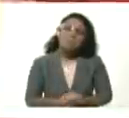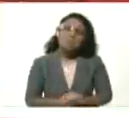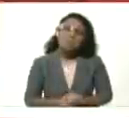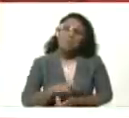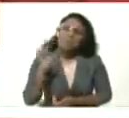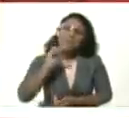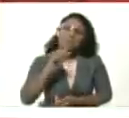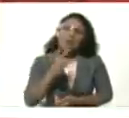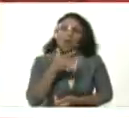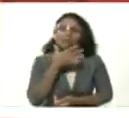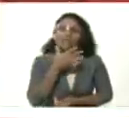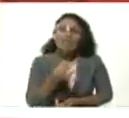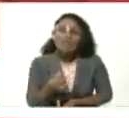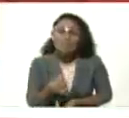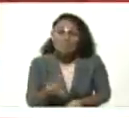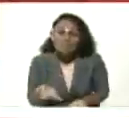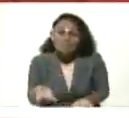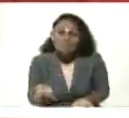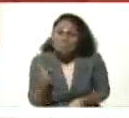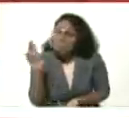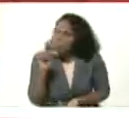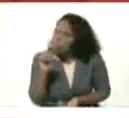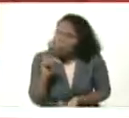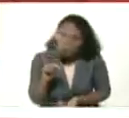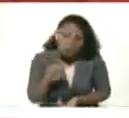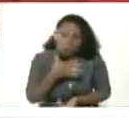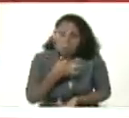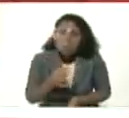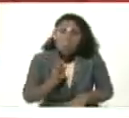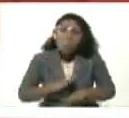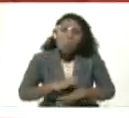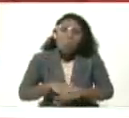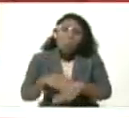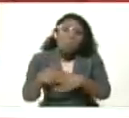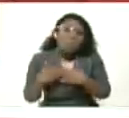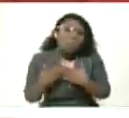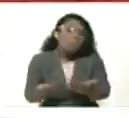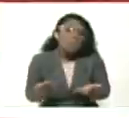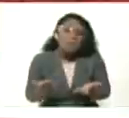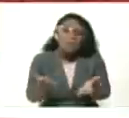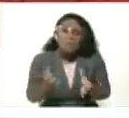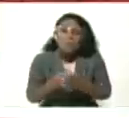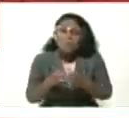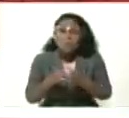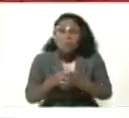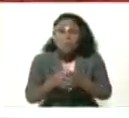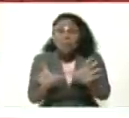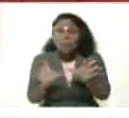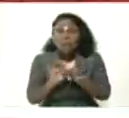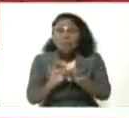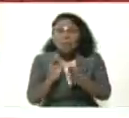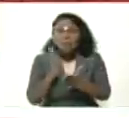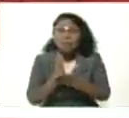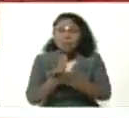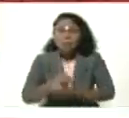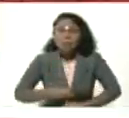nunca han sido fáciles. Nunca han sido fáciles porque los partidos de la alianza siempre